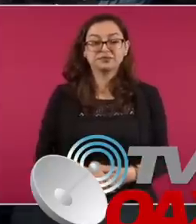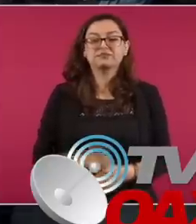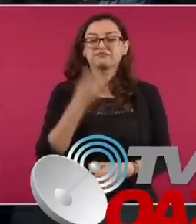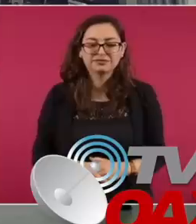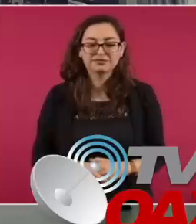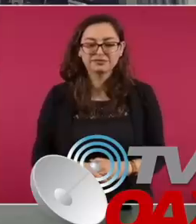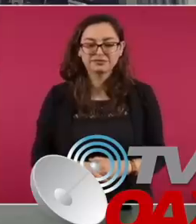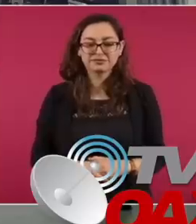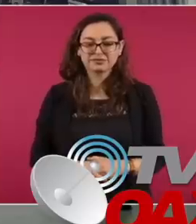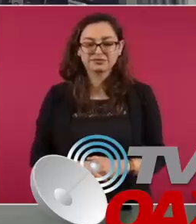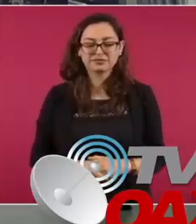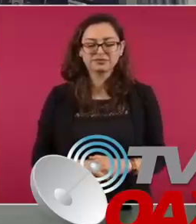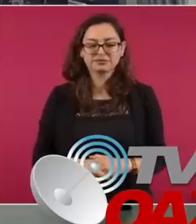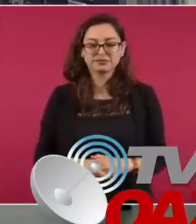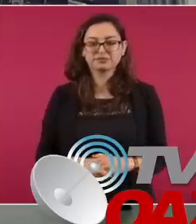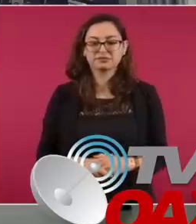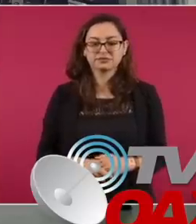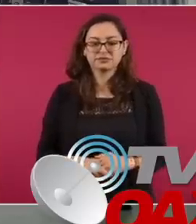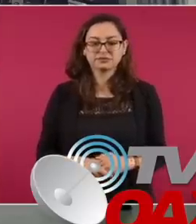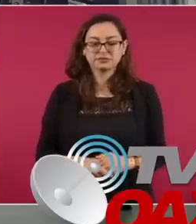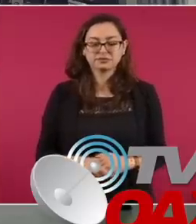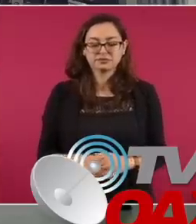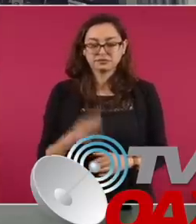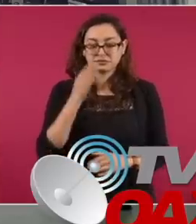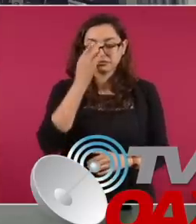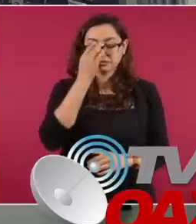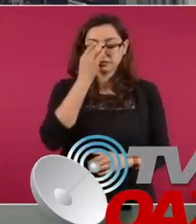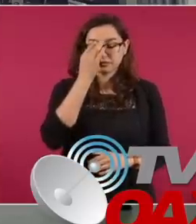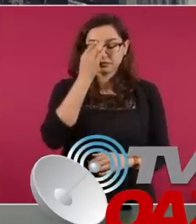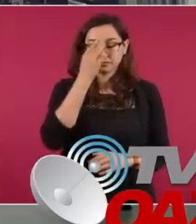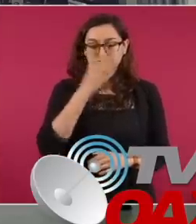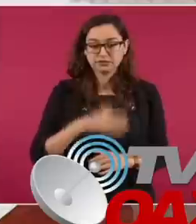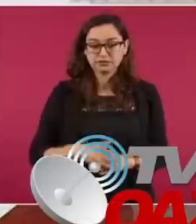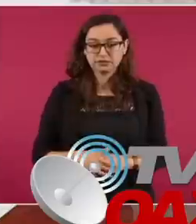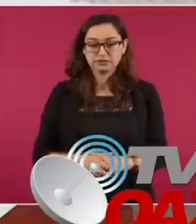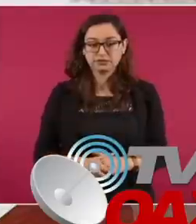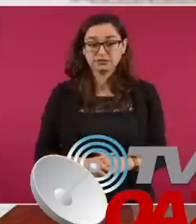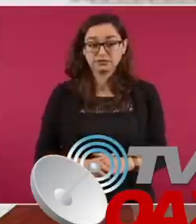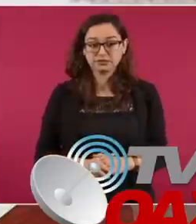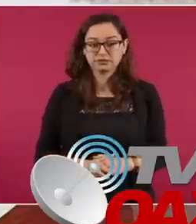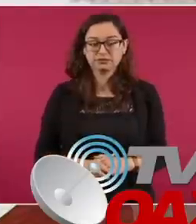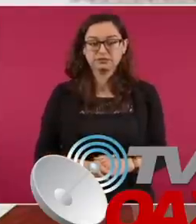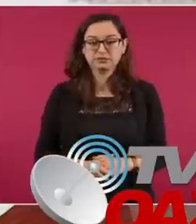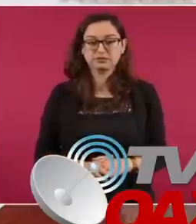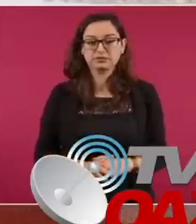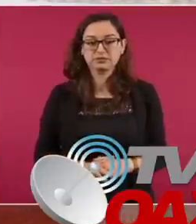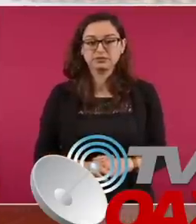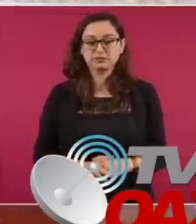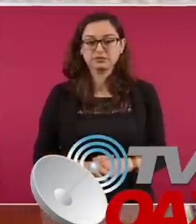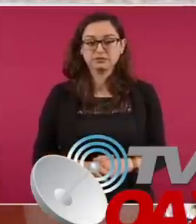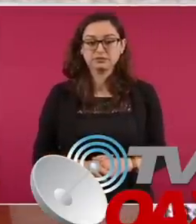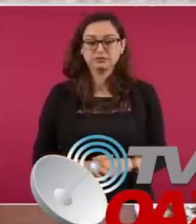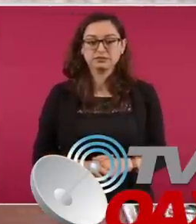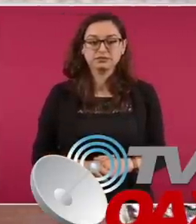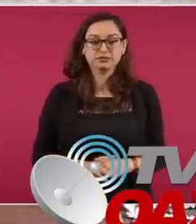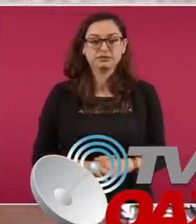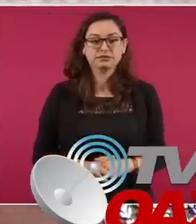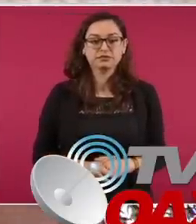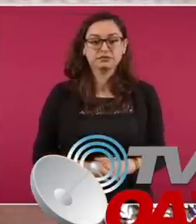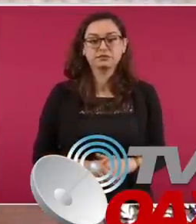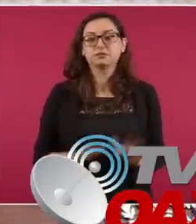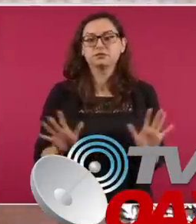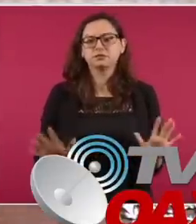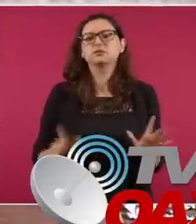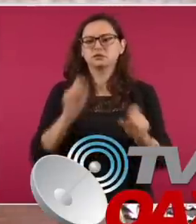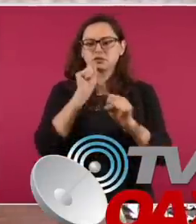mande sí también no estamos dando facilidades para que todo